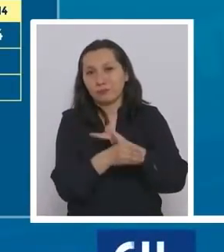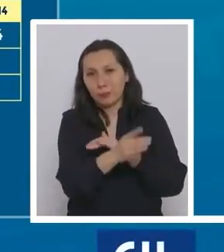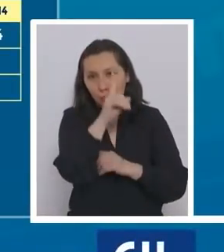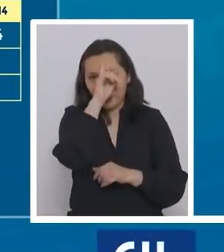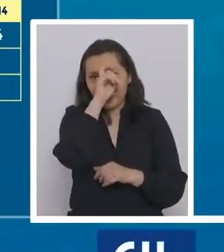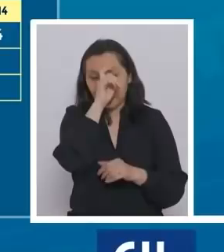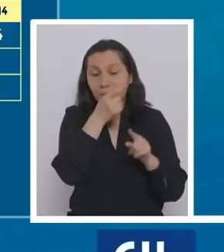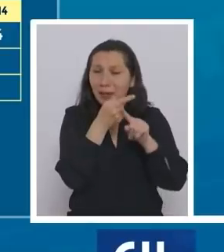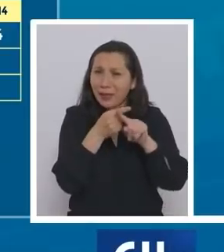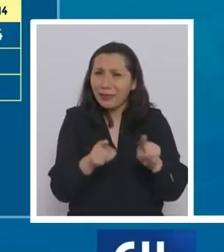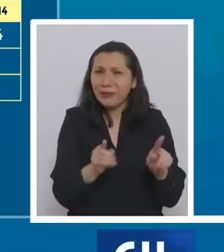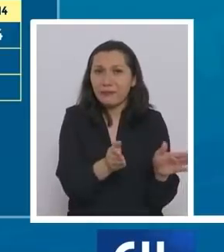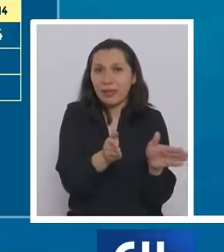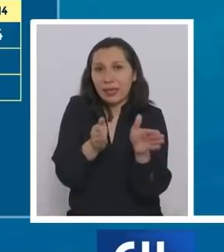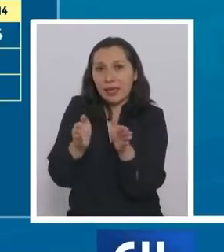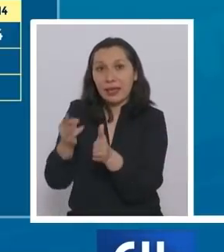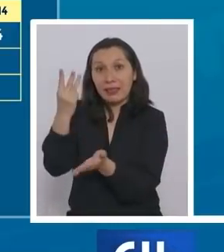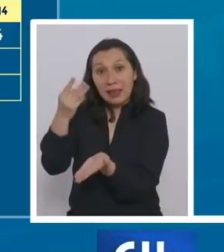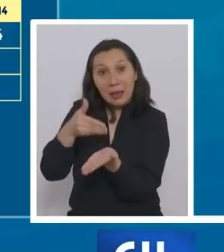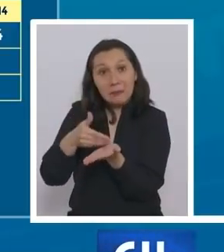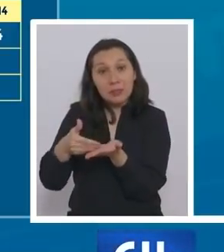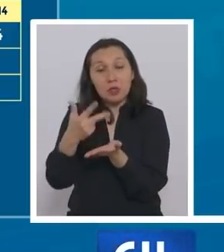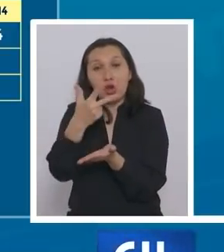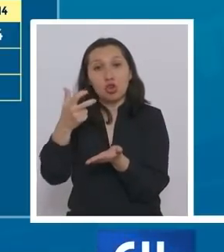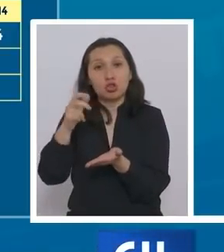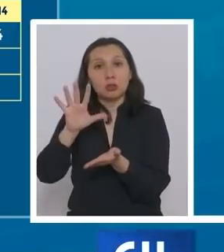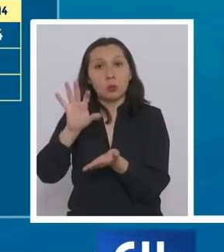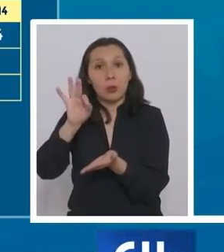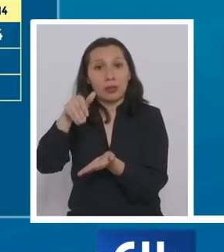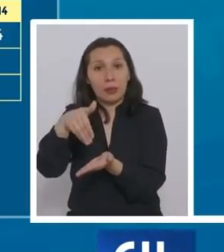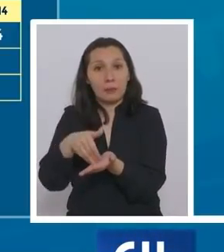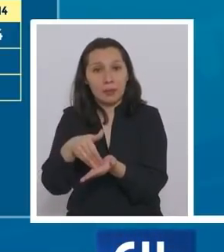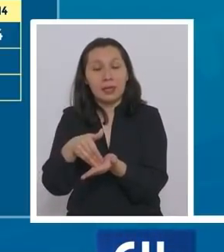Distinto es el escenario de los